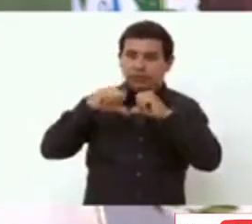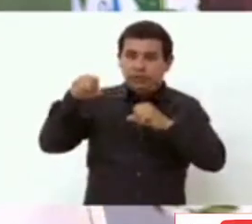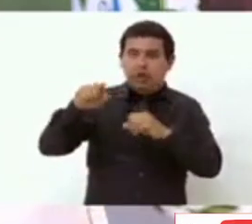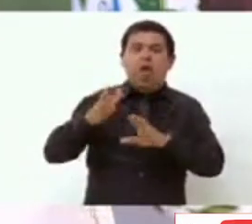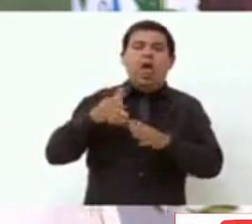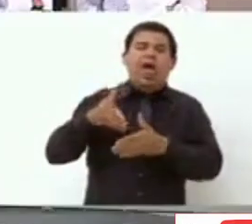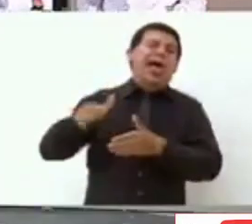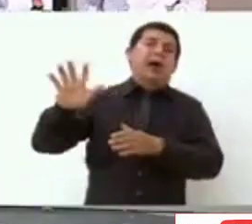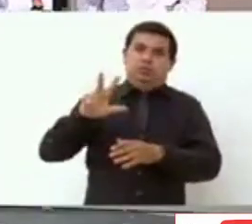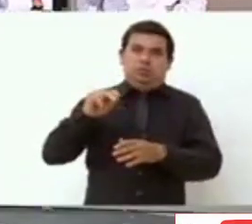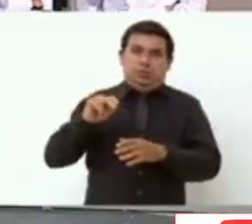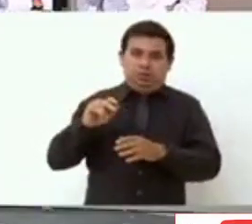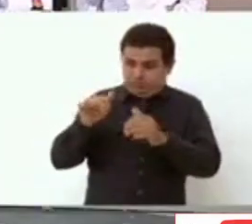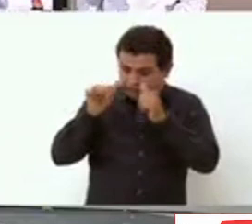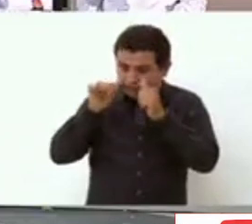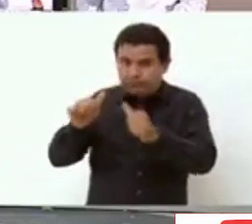lo vamos a descartar,